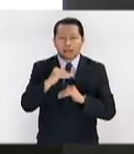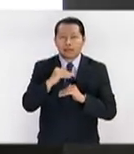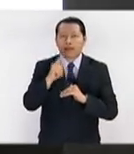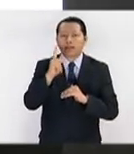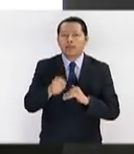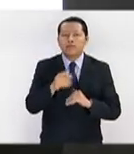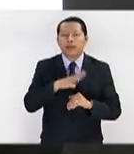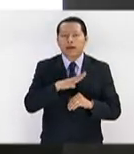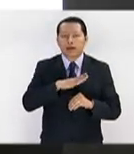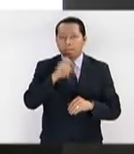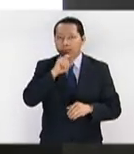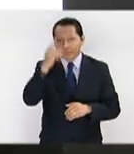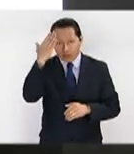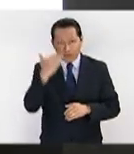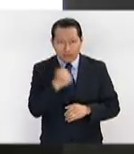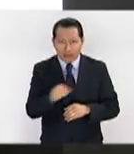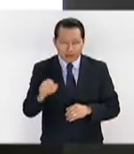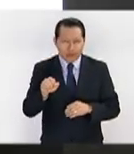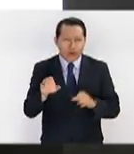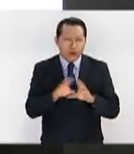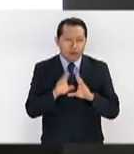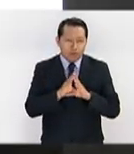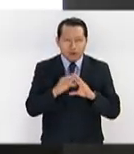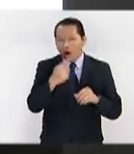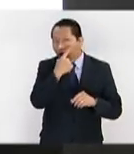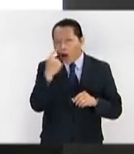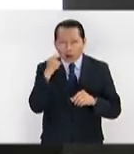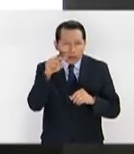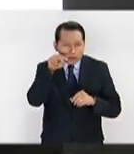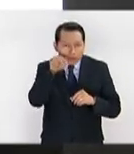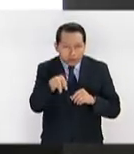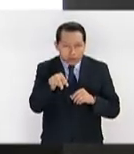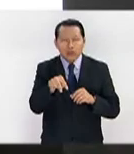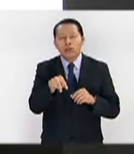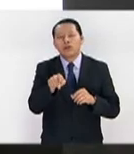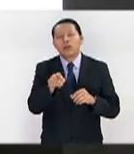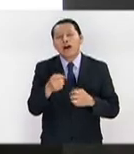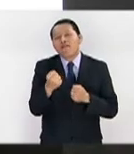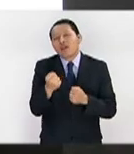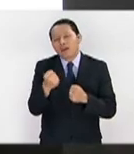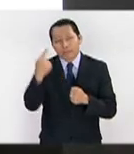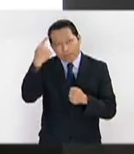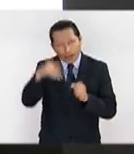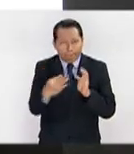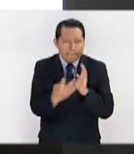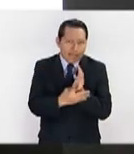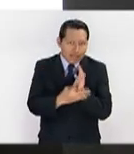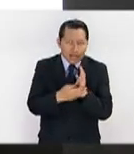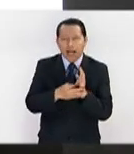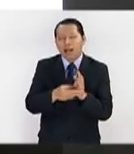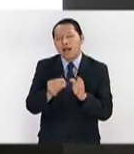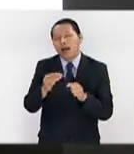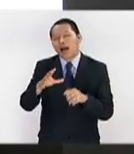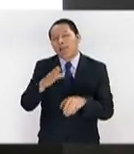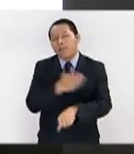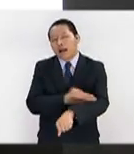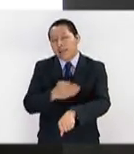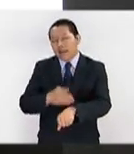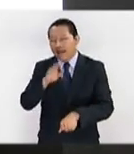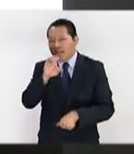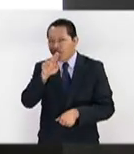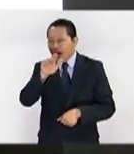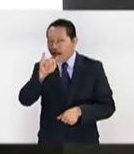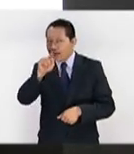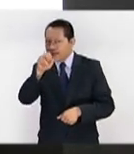va a ser sus habilidades físicas como visión para joyería, fuerza para metales y ebanistería, ese tipo de cuestiones, pero cada quien